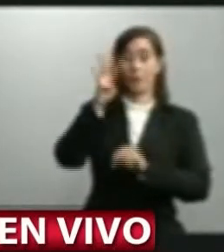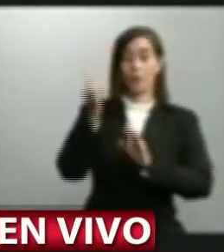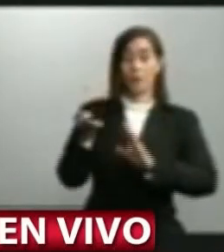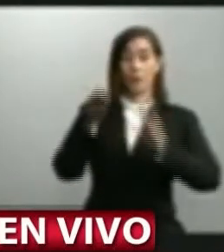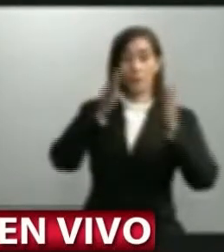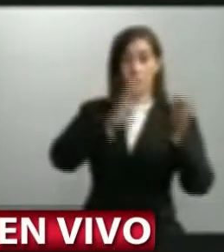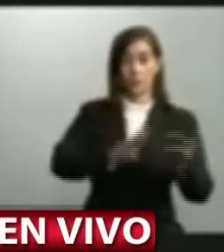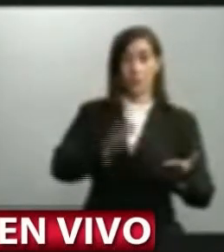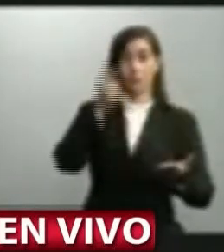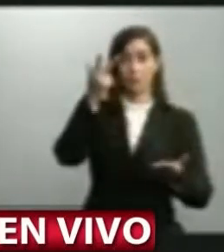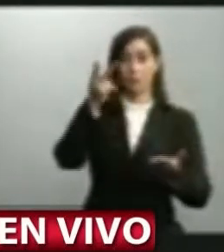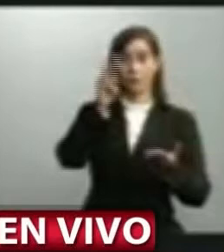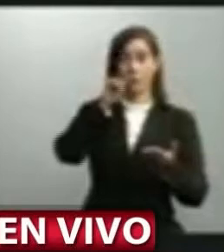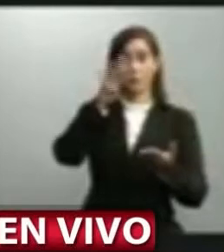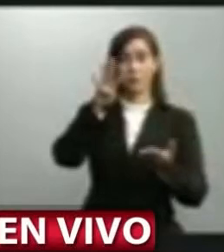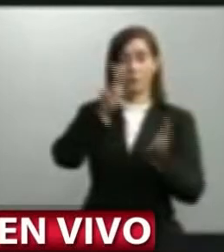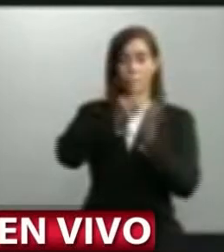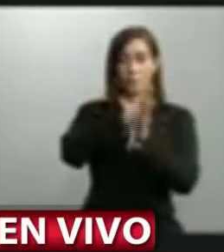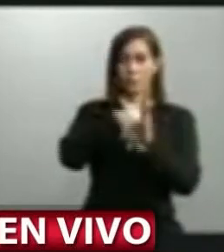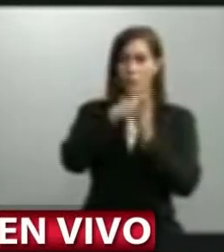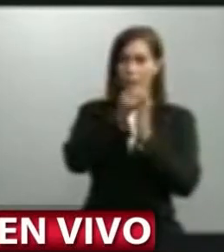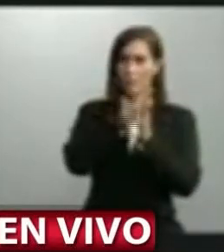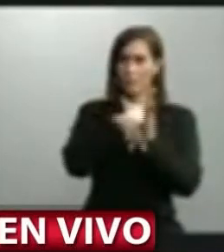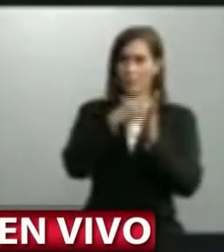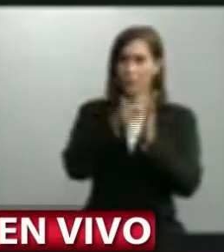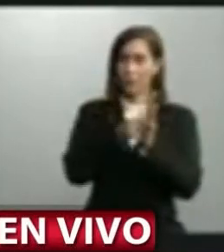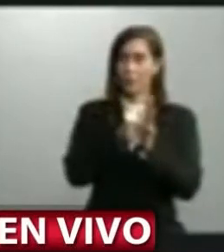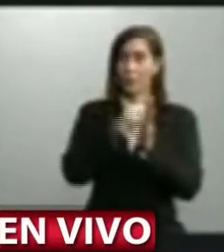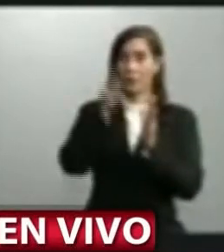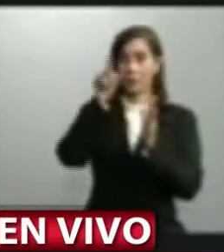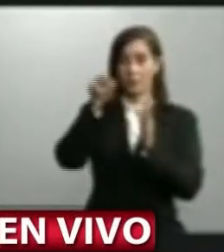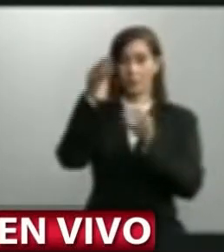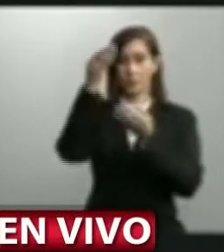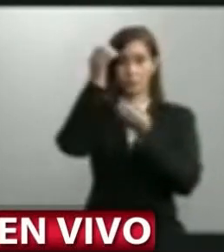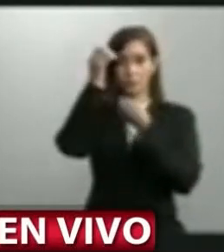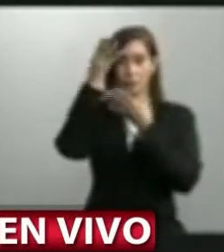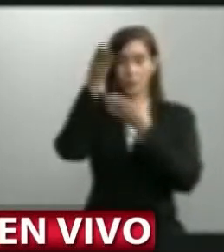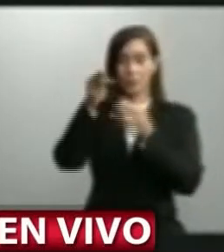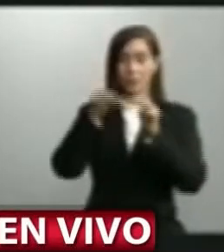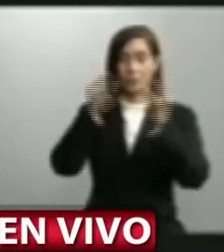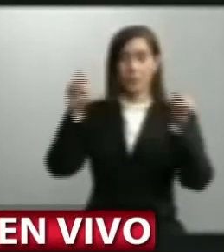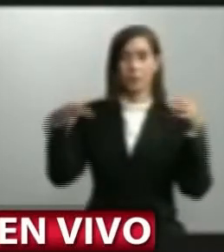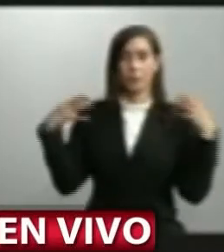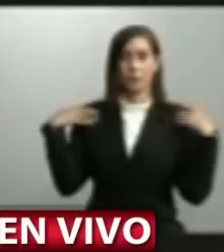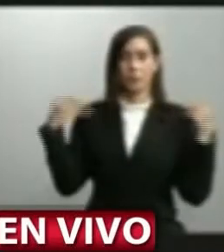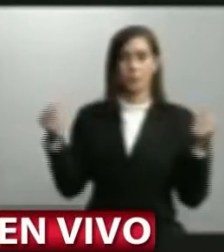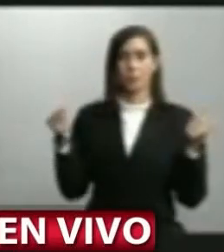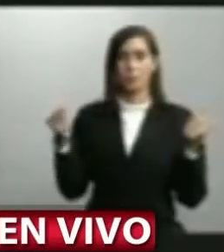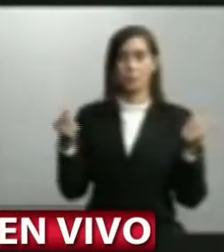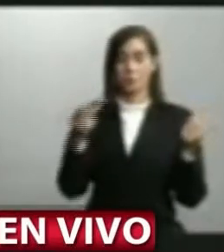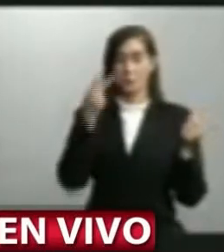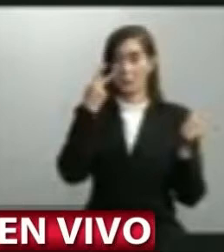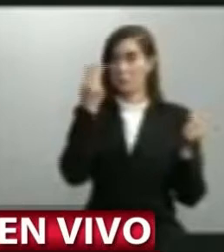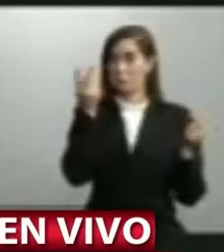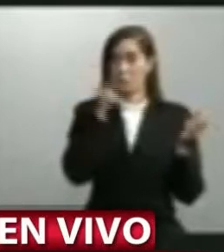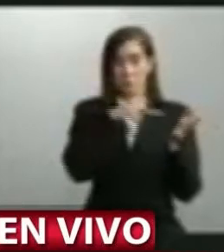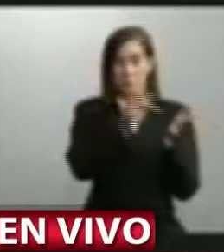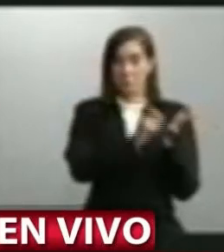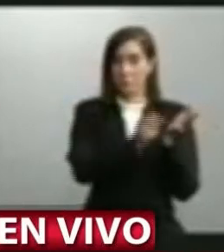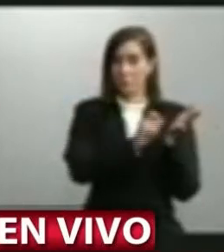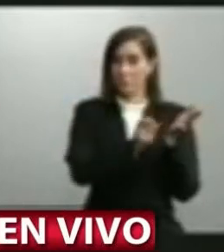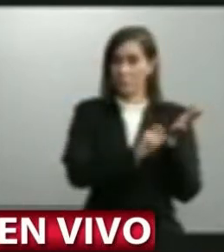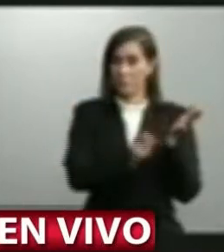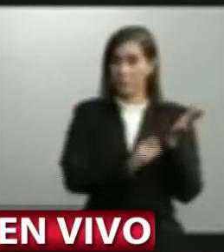horas. Esas cifras no están notificadas por ante el Ministerio de Salud Pública, ni figuran en